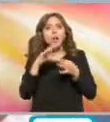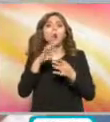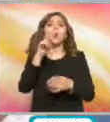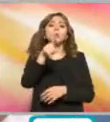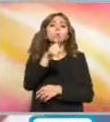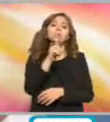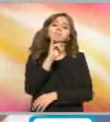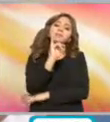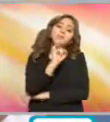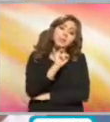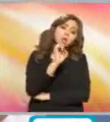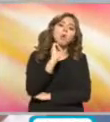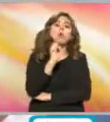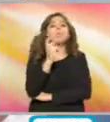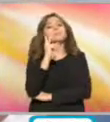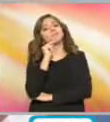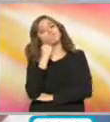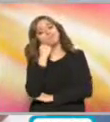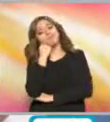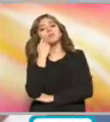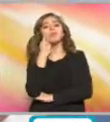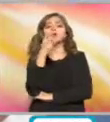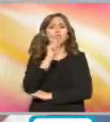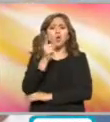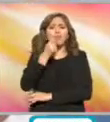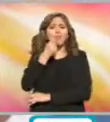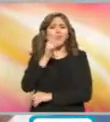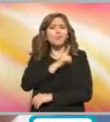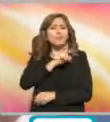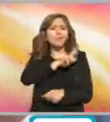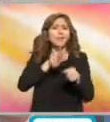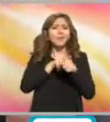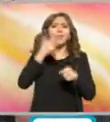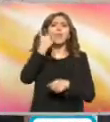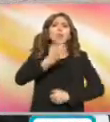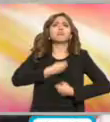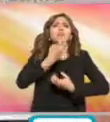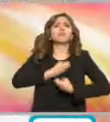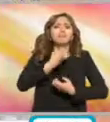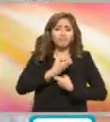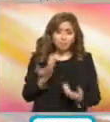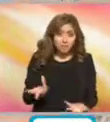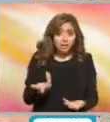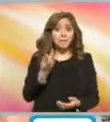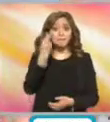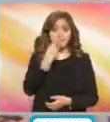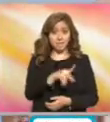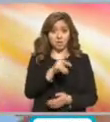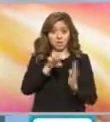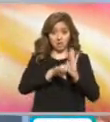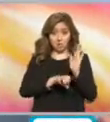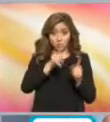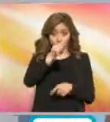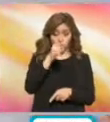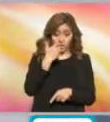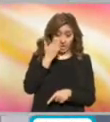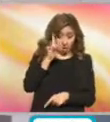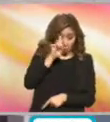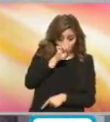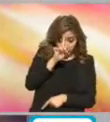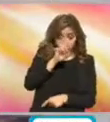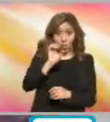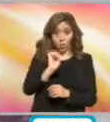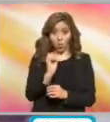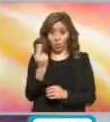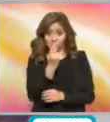problema, simplemente quiere comunicártelo. Ya si tú le preguntas, ¿quieres que me involucre, que intervenga, que haga algo, necesitas